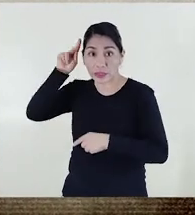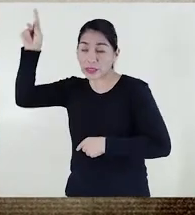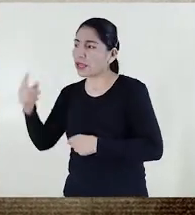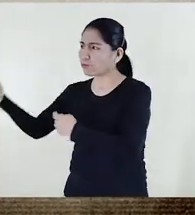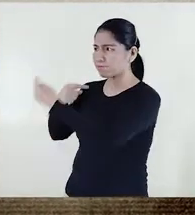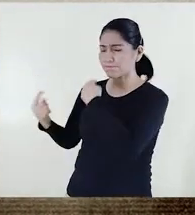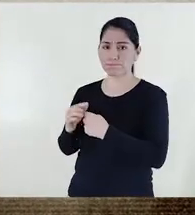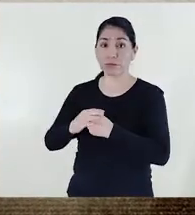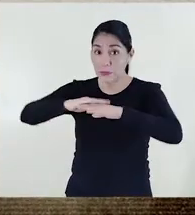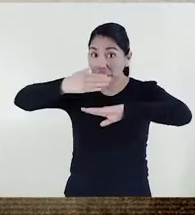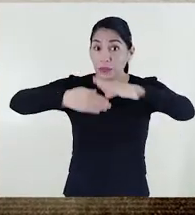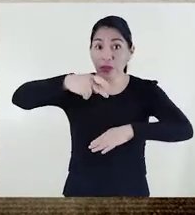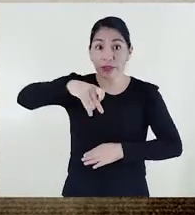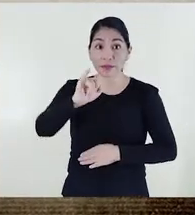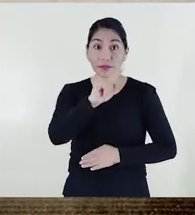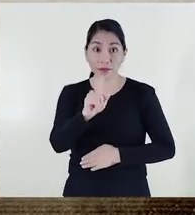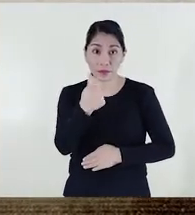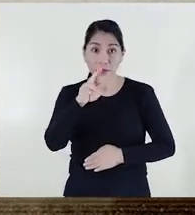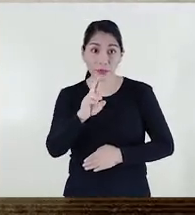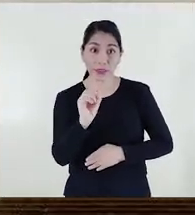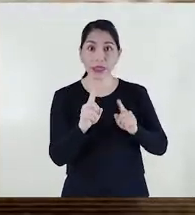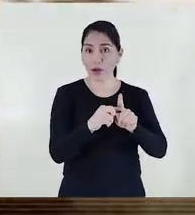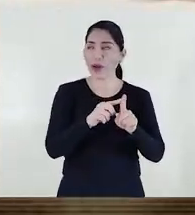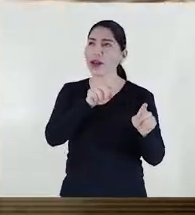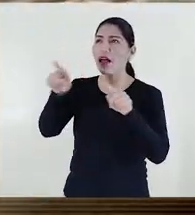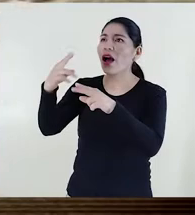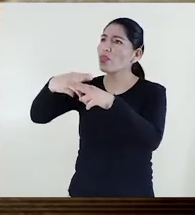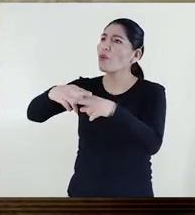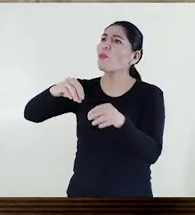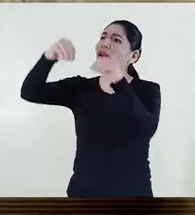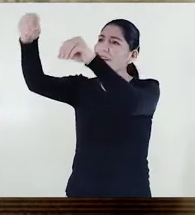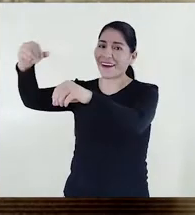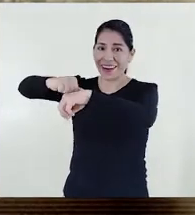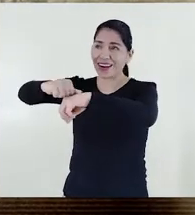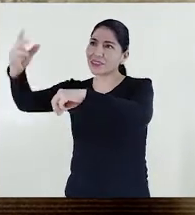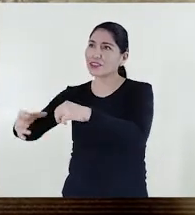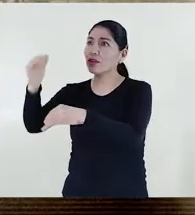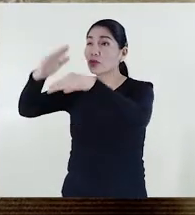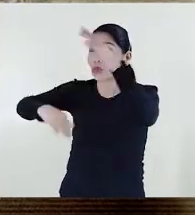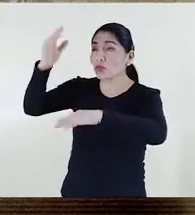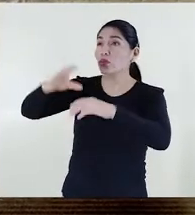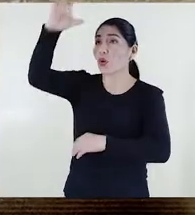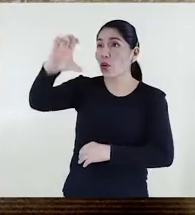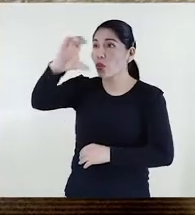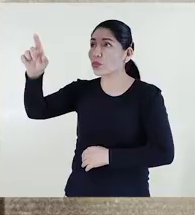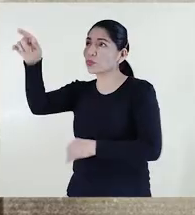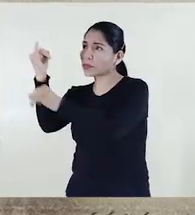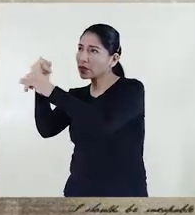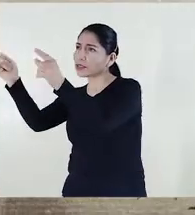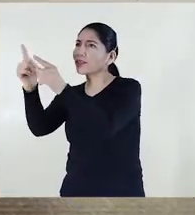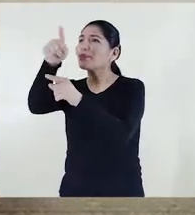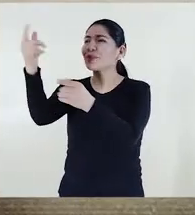ciudad. Pizarro, el conquistador, nombró así al cerro y construyó una cruz y una capilla encima por haberlo salvado. Lo que hizo